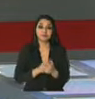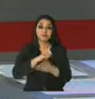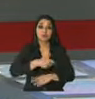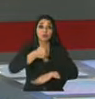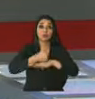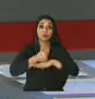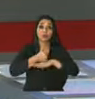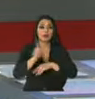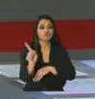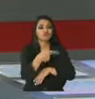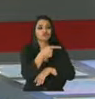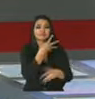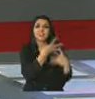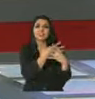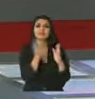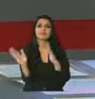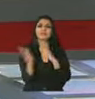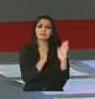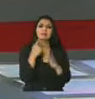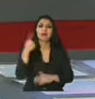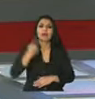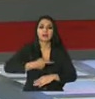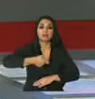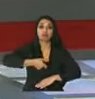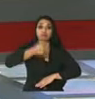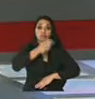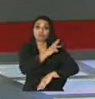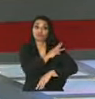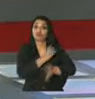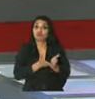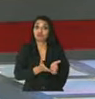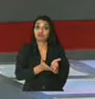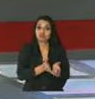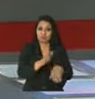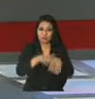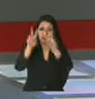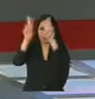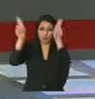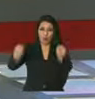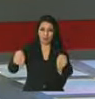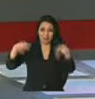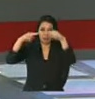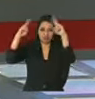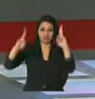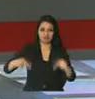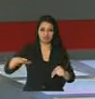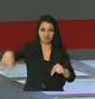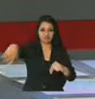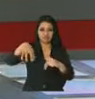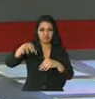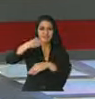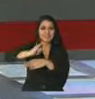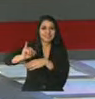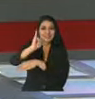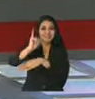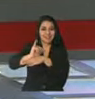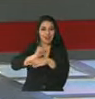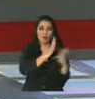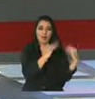prisión preventiva. Eso para el capitán de la embarcación que chocó contra el puente basculante que une a la isla Santay con Guayaquil.